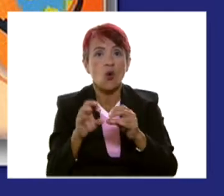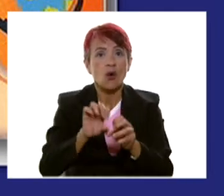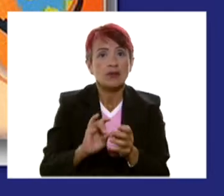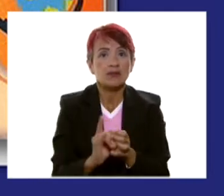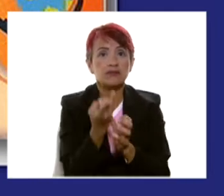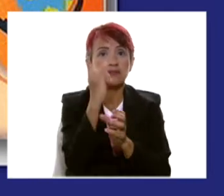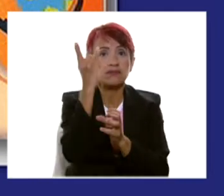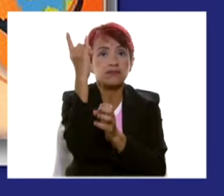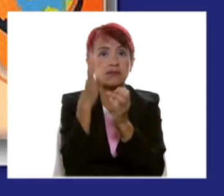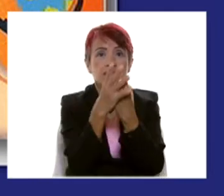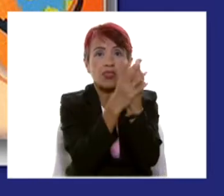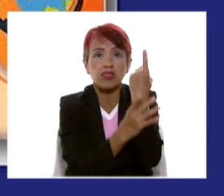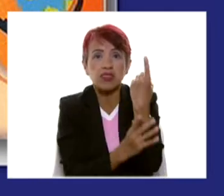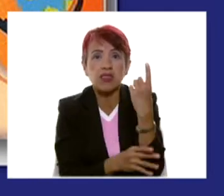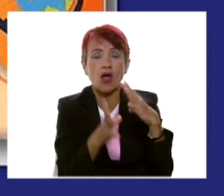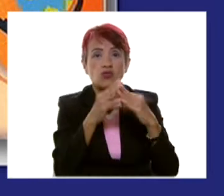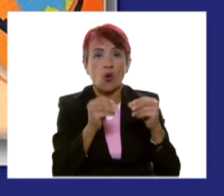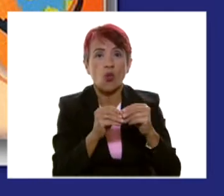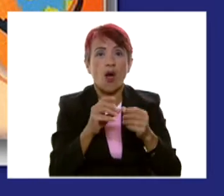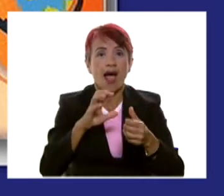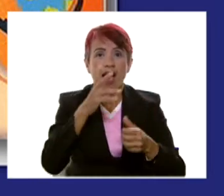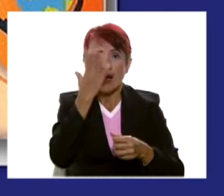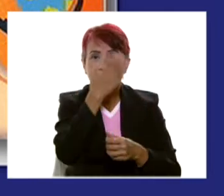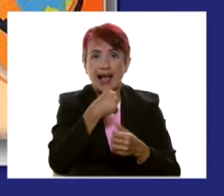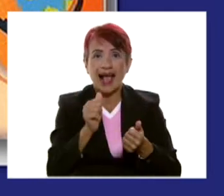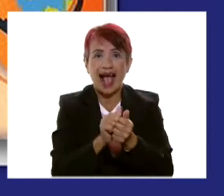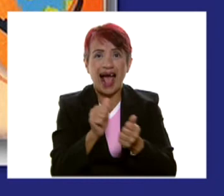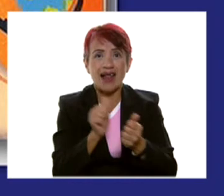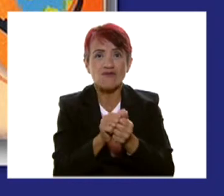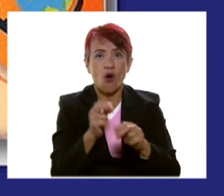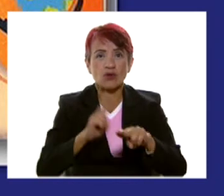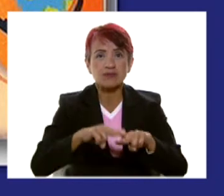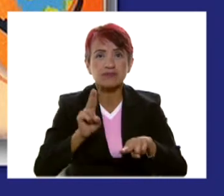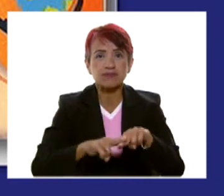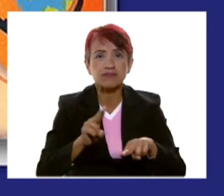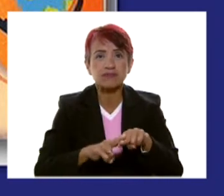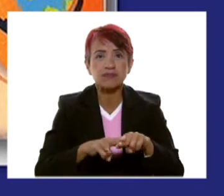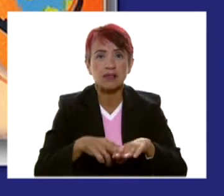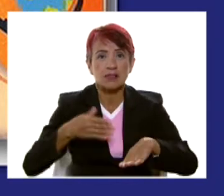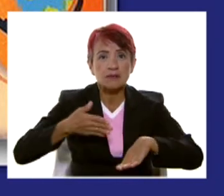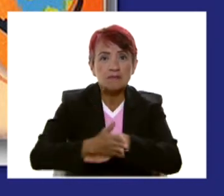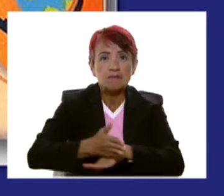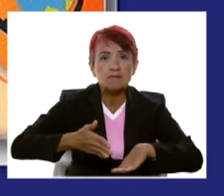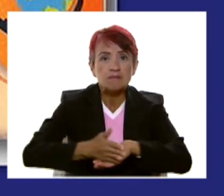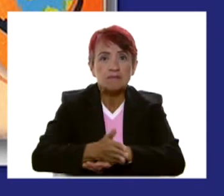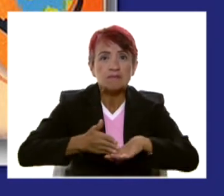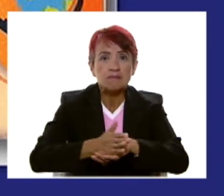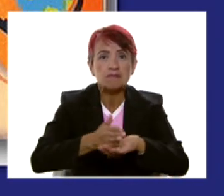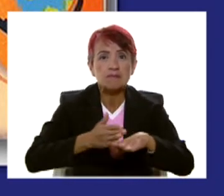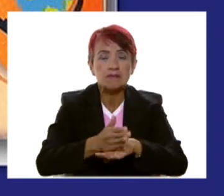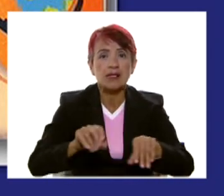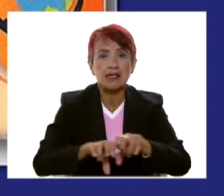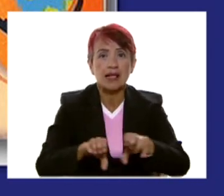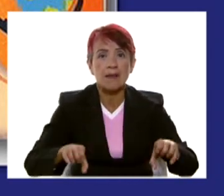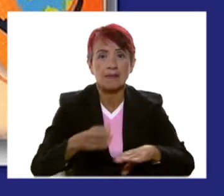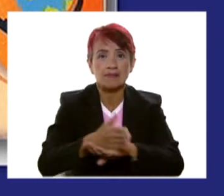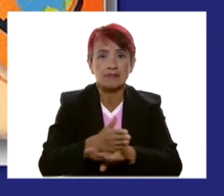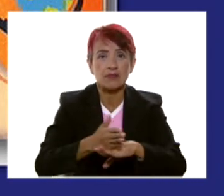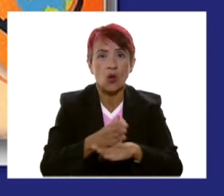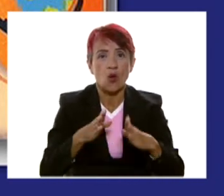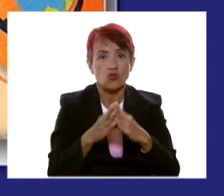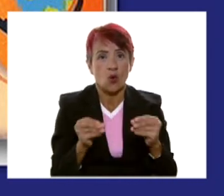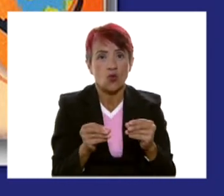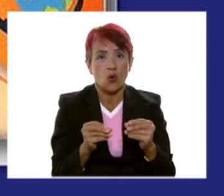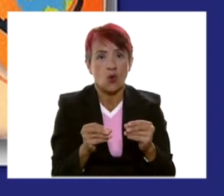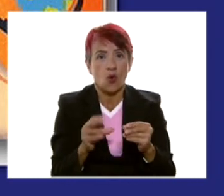carretilla de cardón, el hilo, el corte de leña, la carrera de guatura,